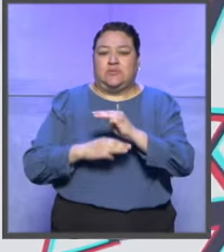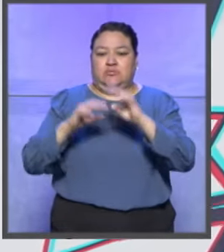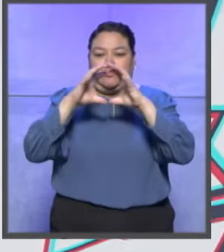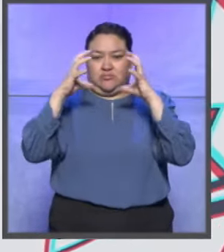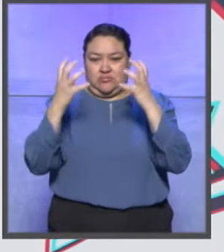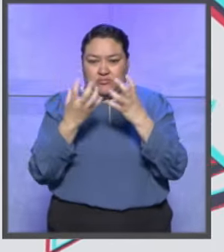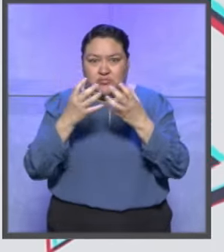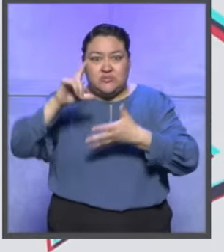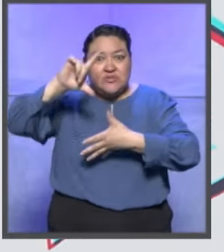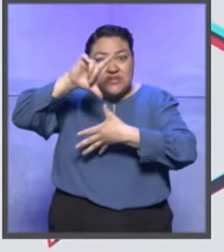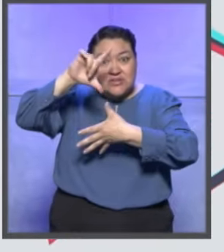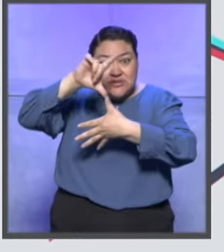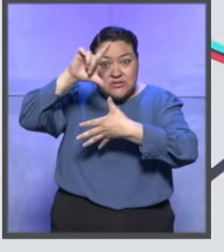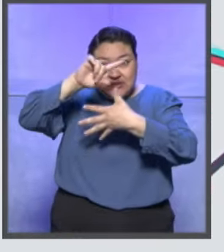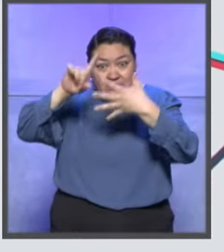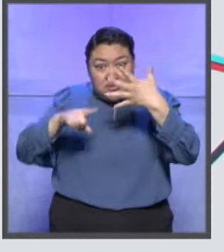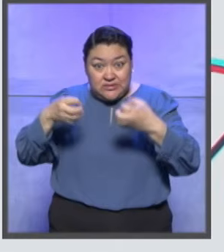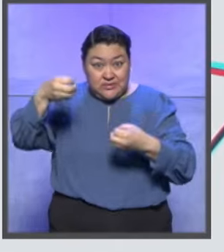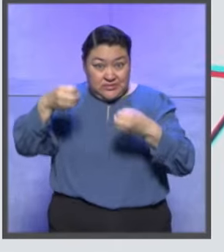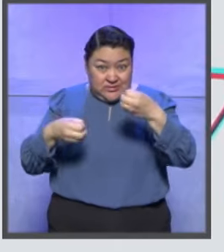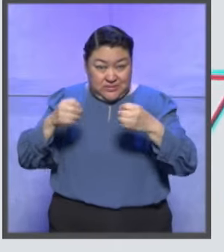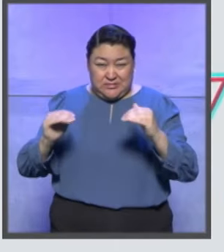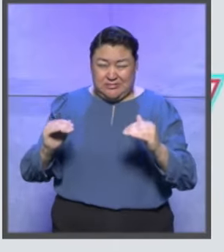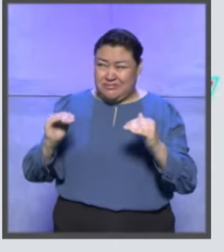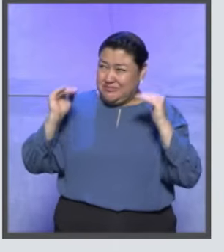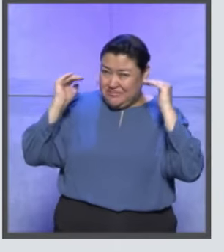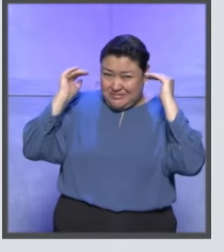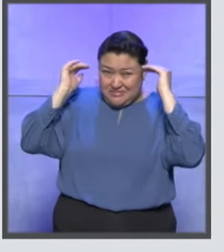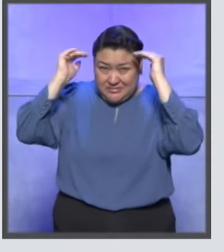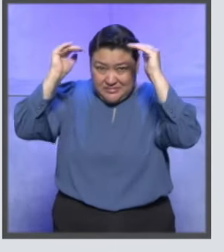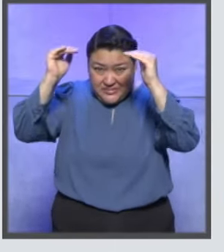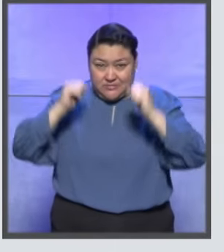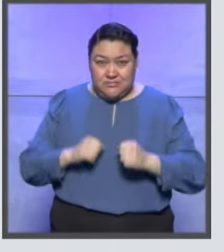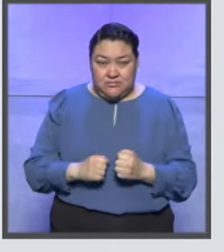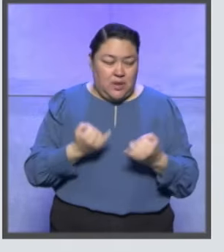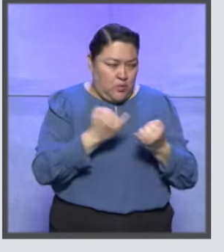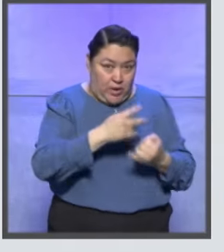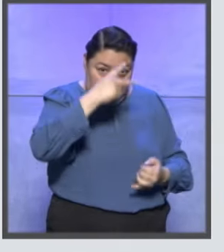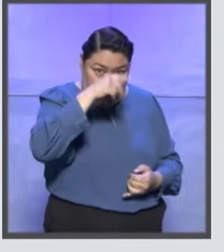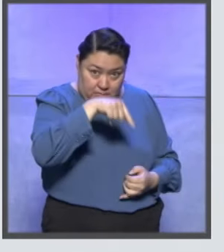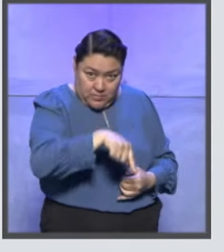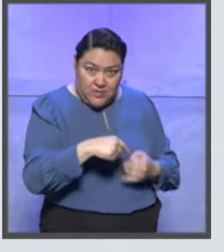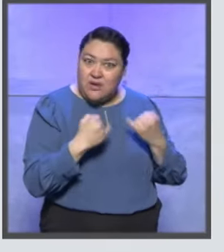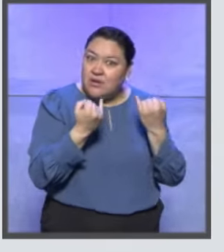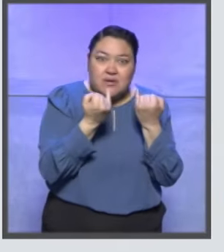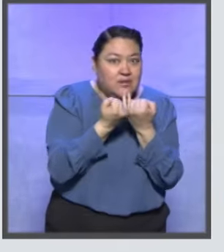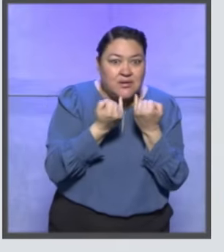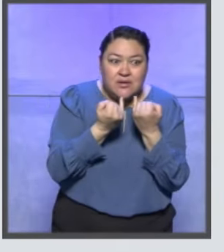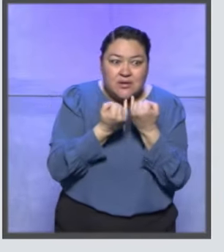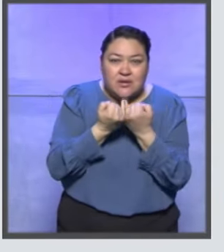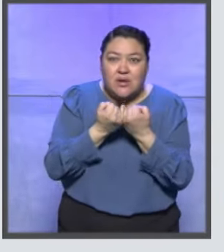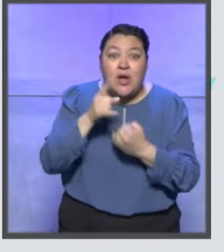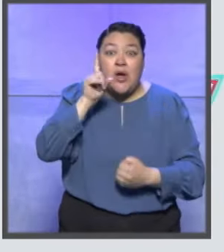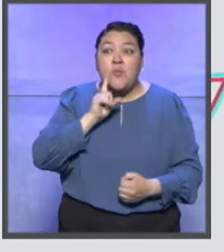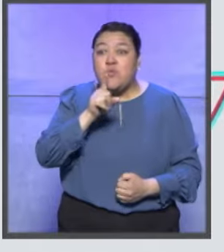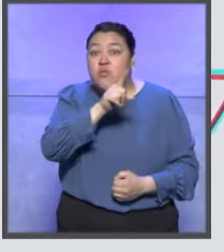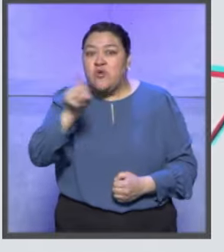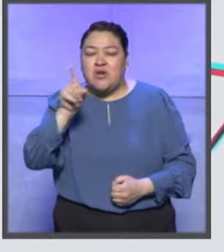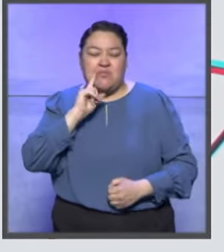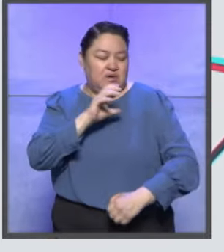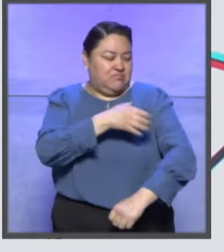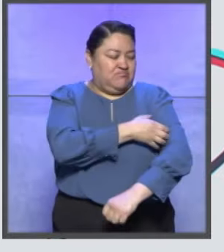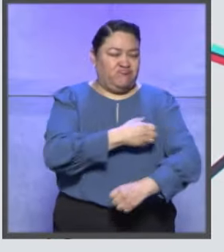mundo, en Latinoamérica, pues, en las grandes cortes, y México no está ajeno de ello, vemos